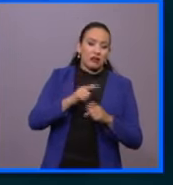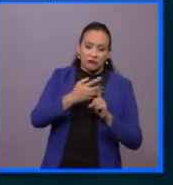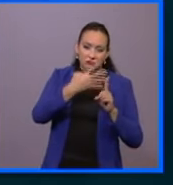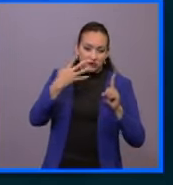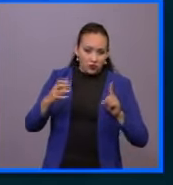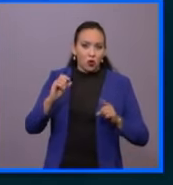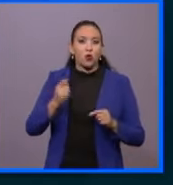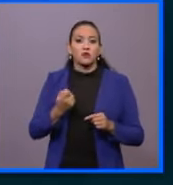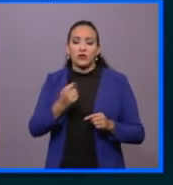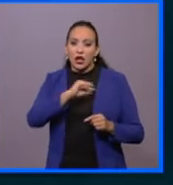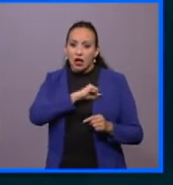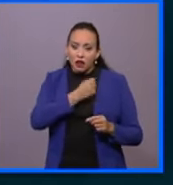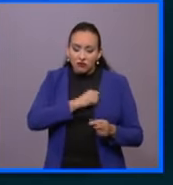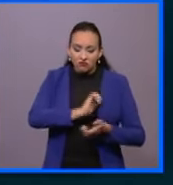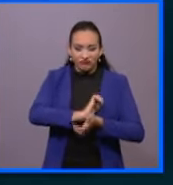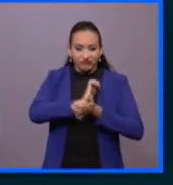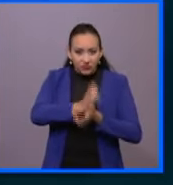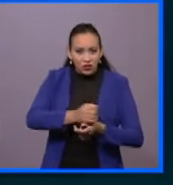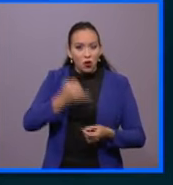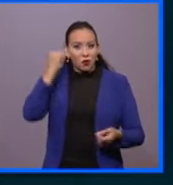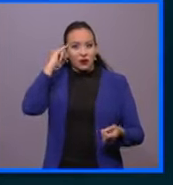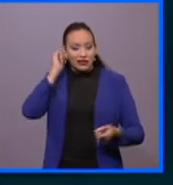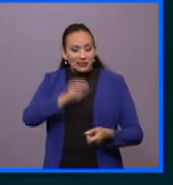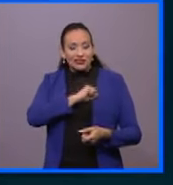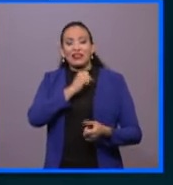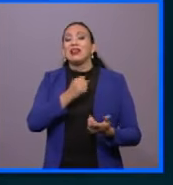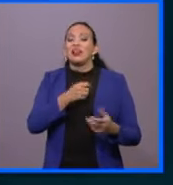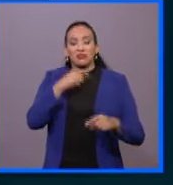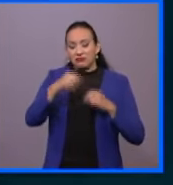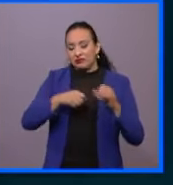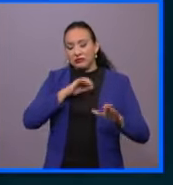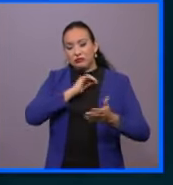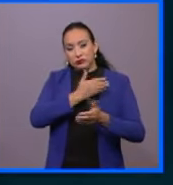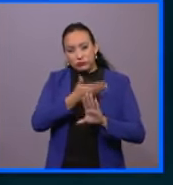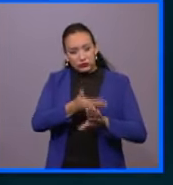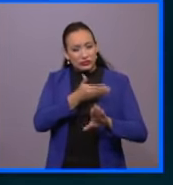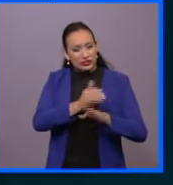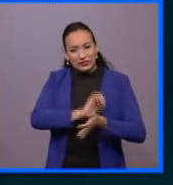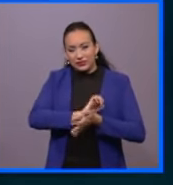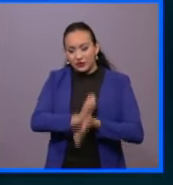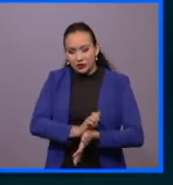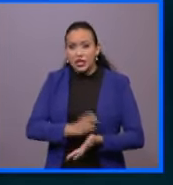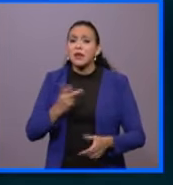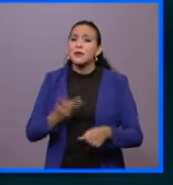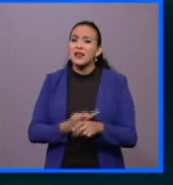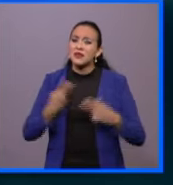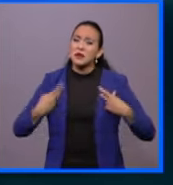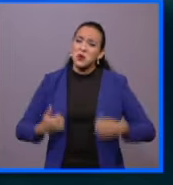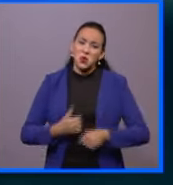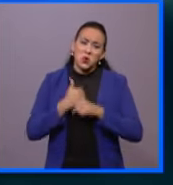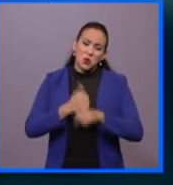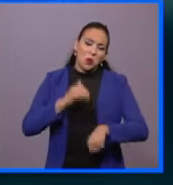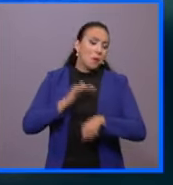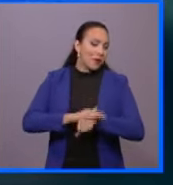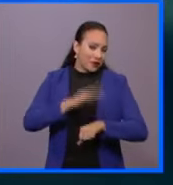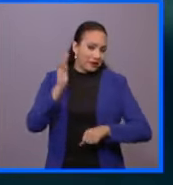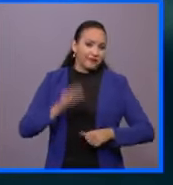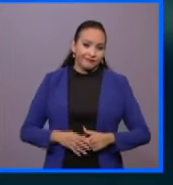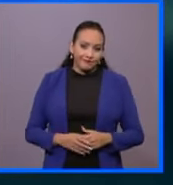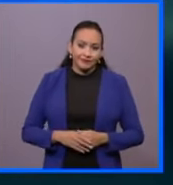entre otras, porque impactan de manera diferenciada a la víctima, situándola en una posición particular de